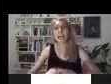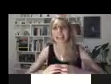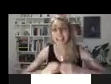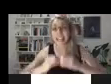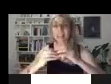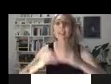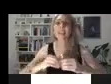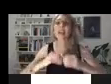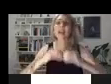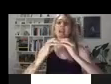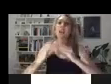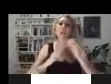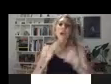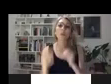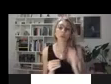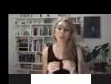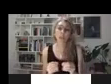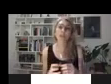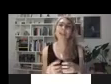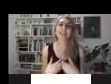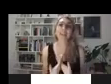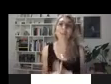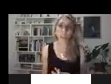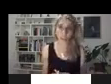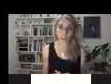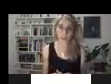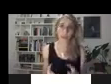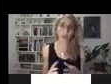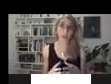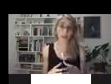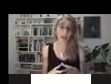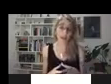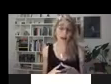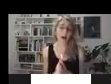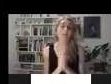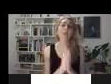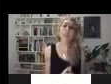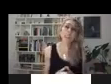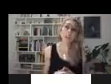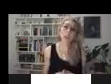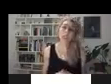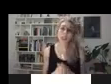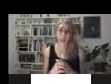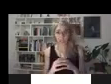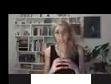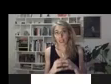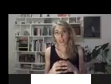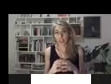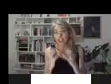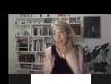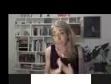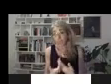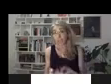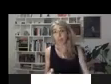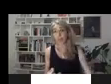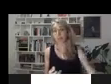artistas, el artista en algunas oportunidades está en una situación de desventaja. Por eso,